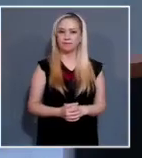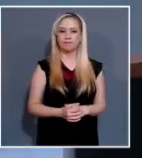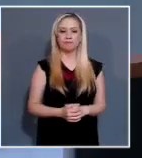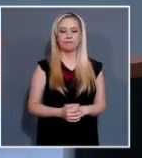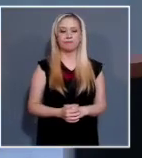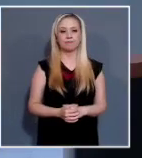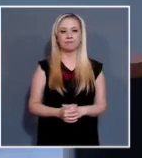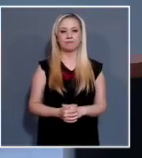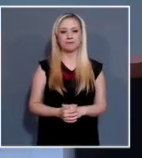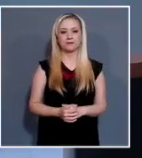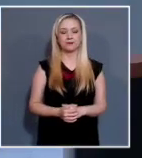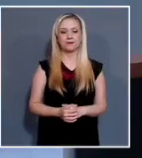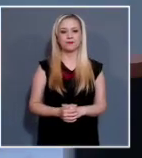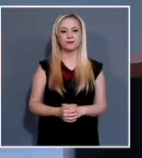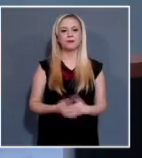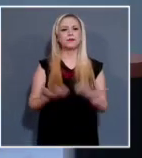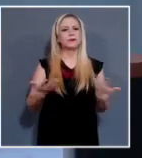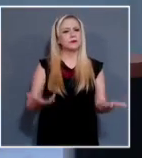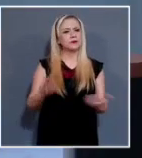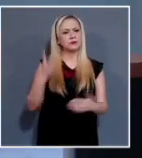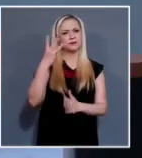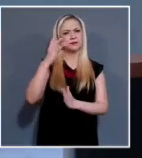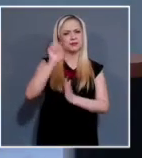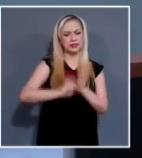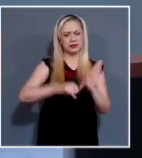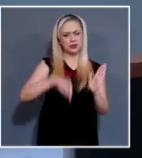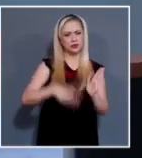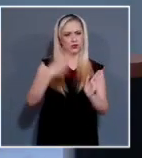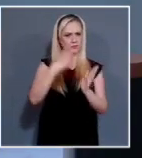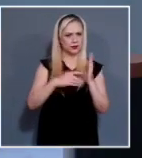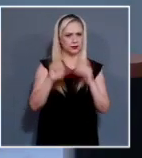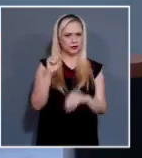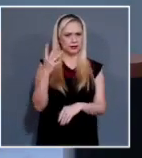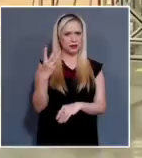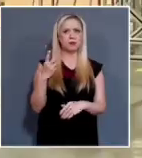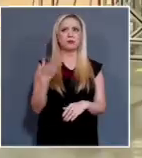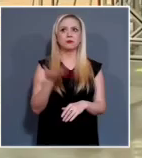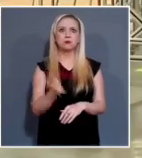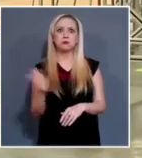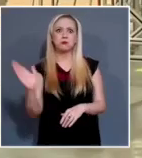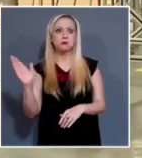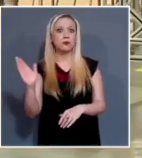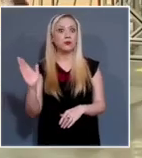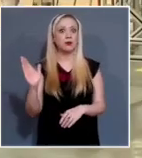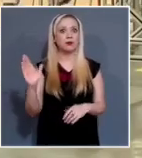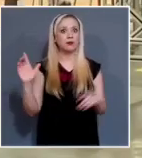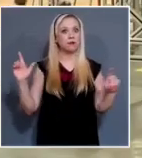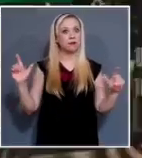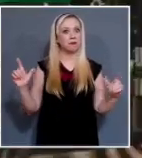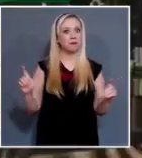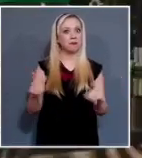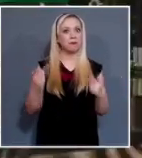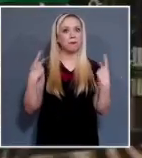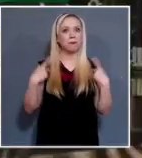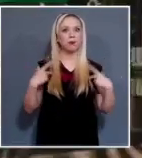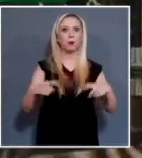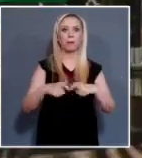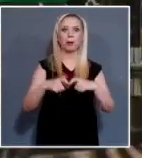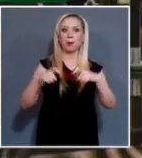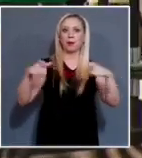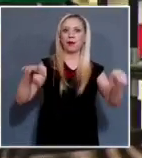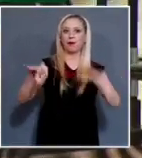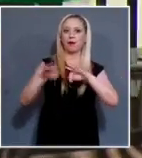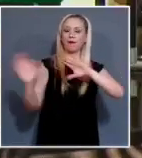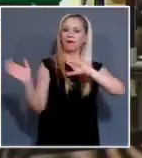Y durante el primer trimestre de este año, el desempleo disminuyó 2.7% con respecto al año anterior, de acuerdo con cifras de la